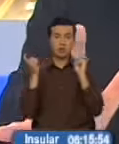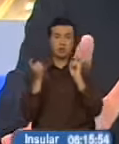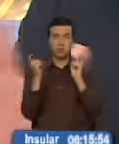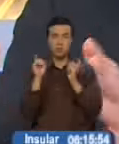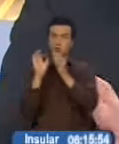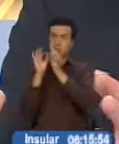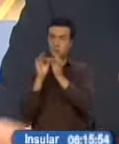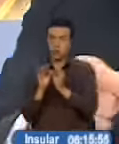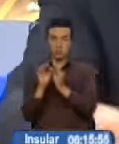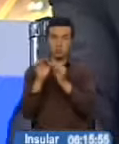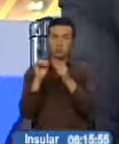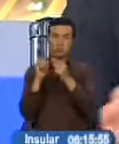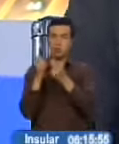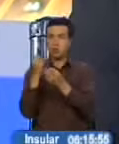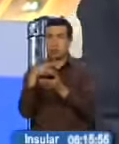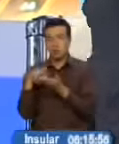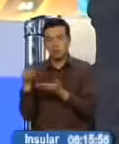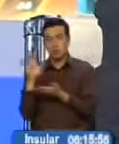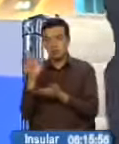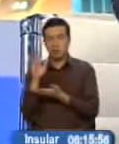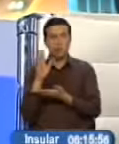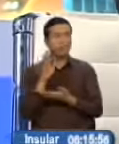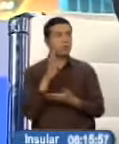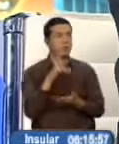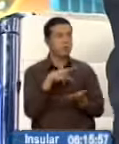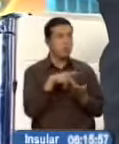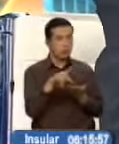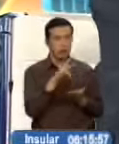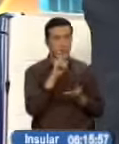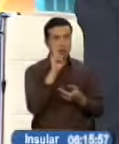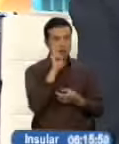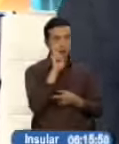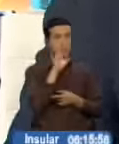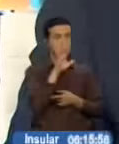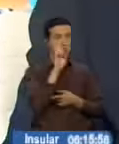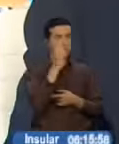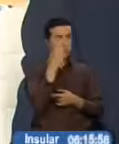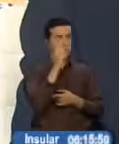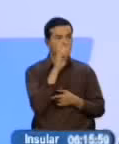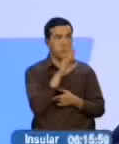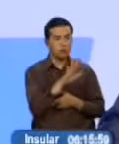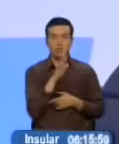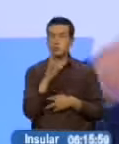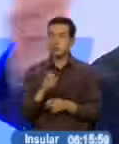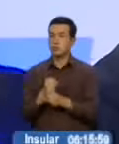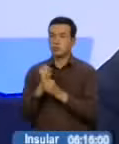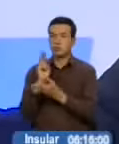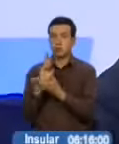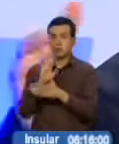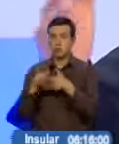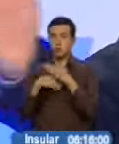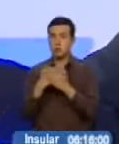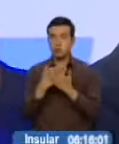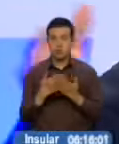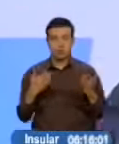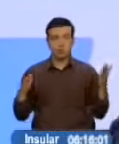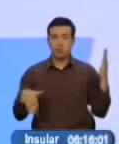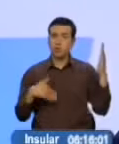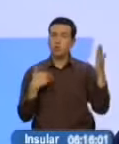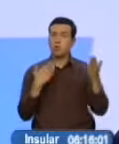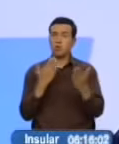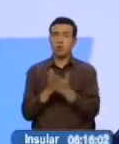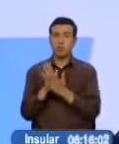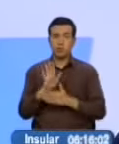otra cosa, la compañía de seguro no le hubiera pagado eso, pagado solo la parte del daño. Si es que aseguraríamos